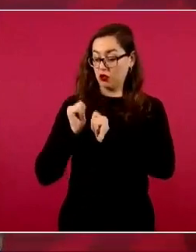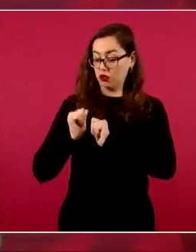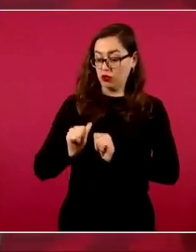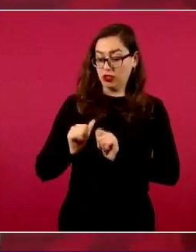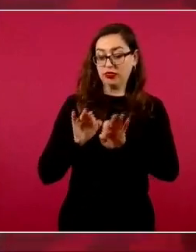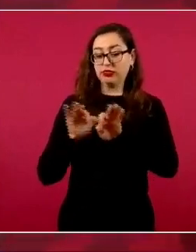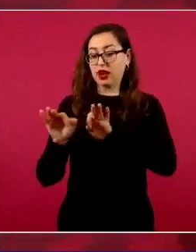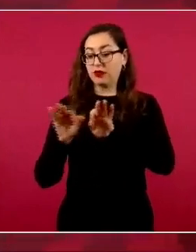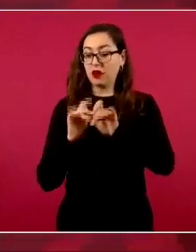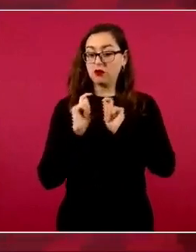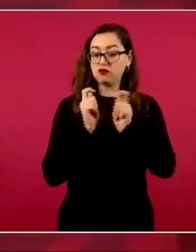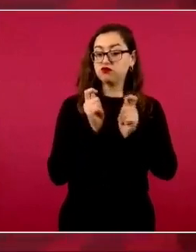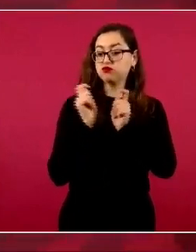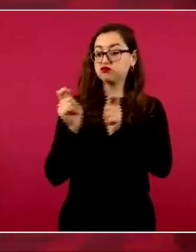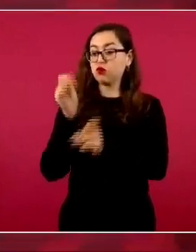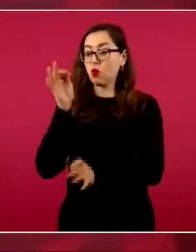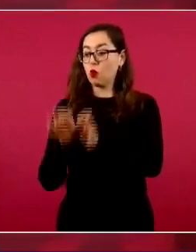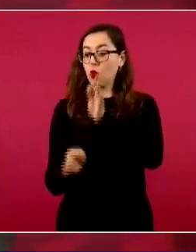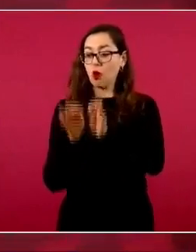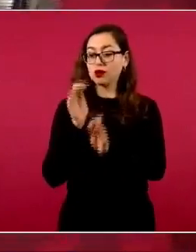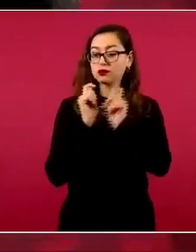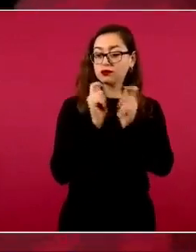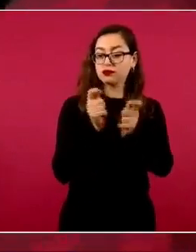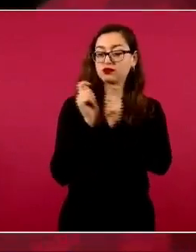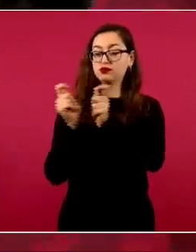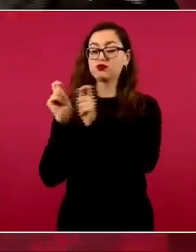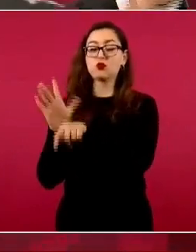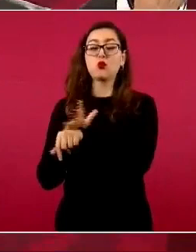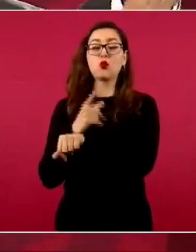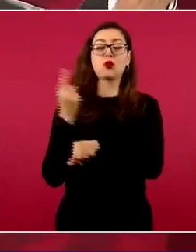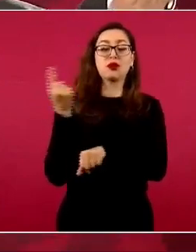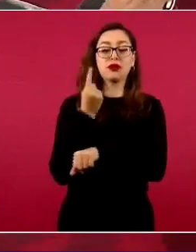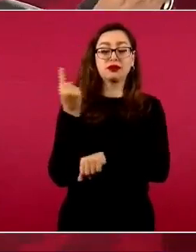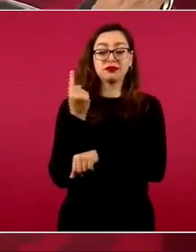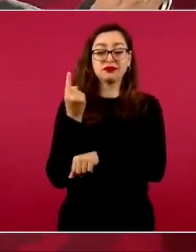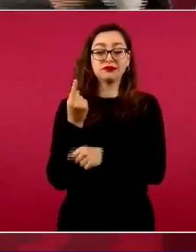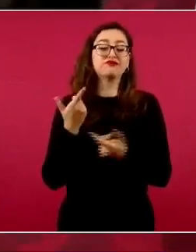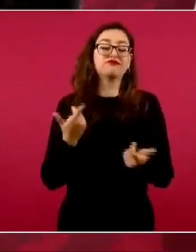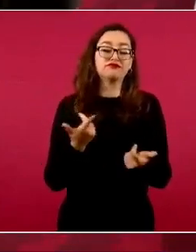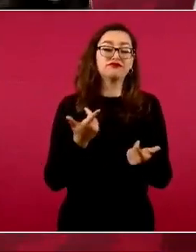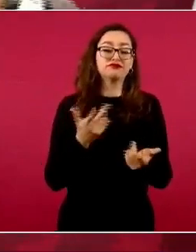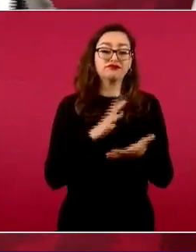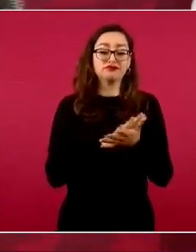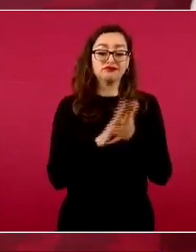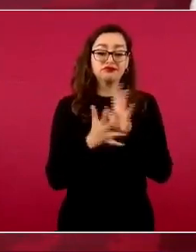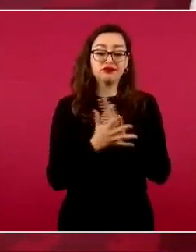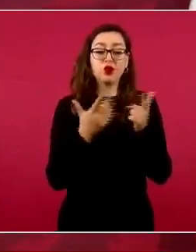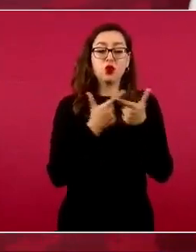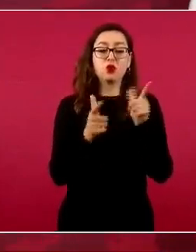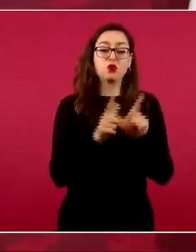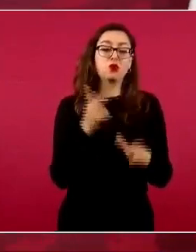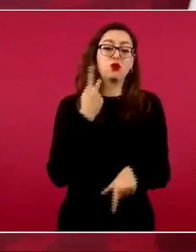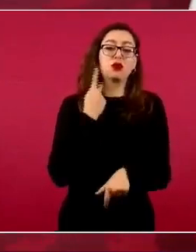por influyentismo. Hay en el Poder Judicial como partidos.